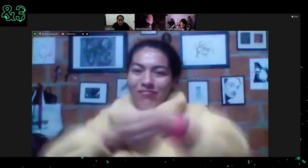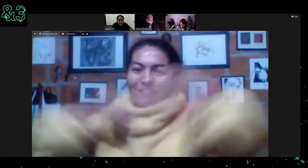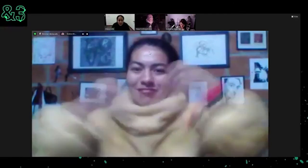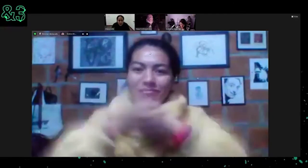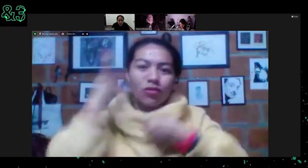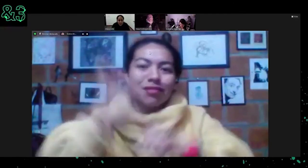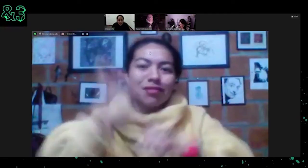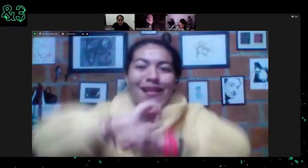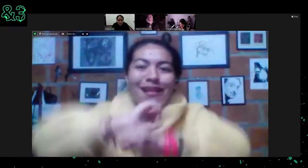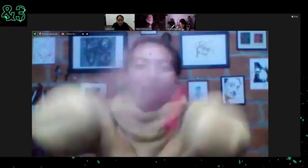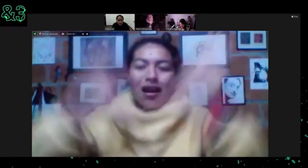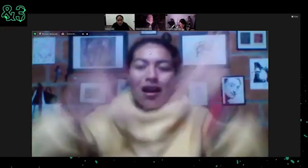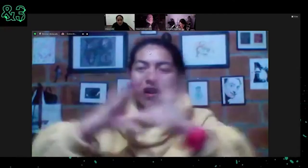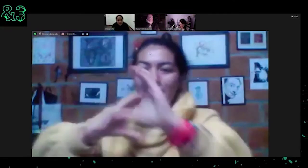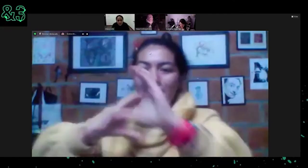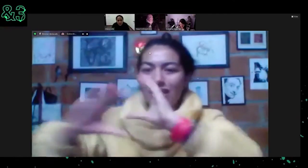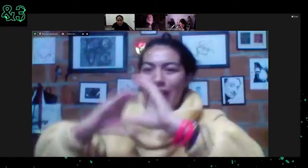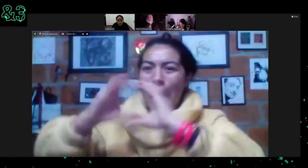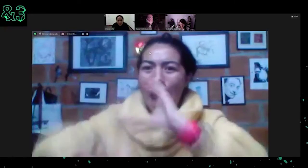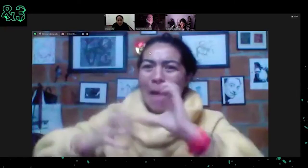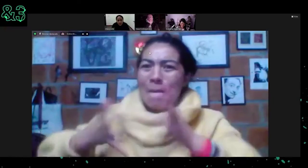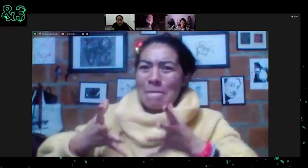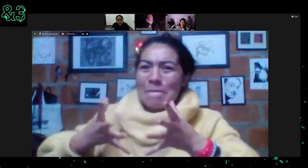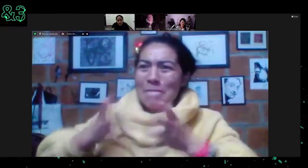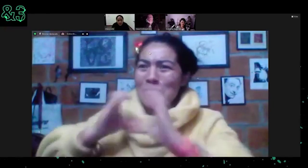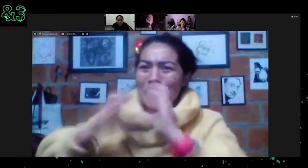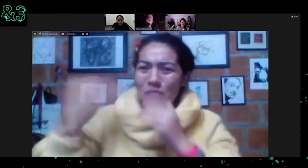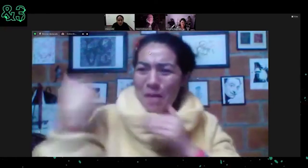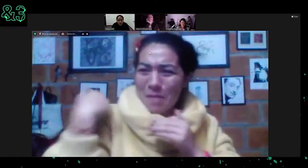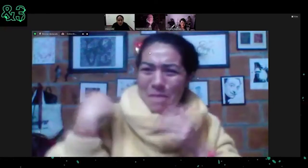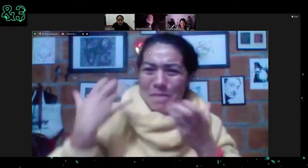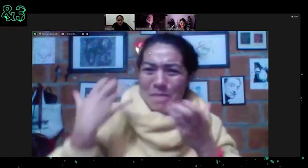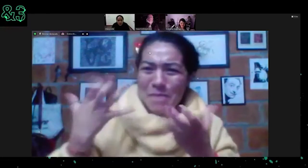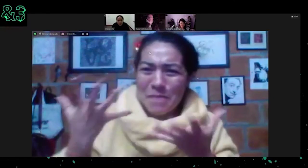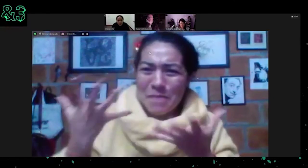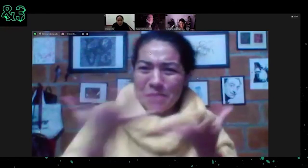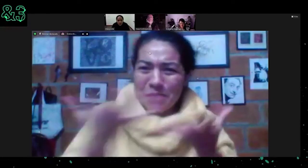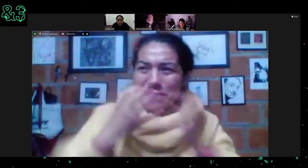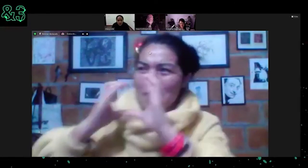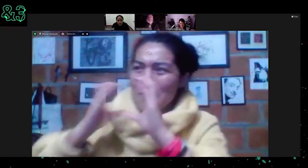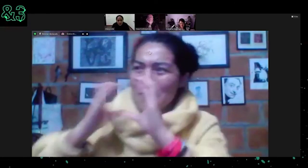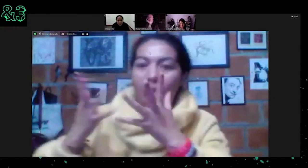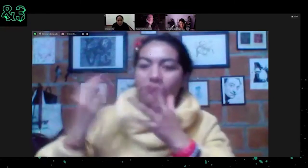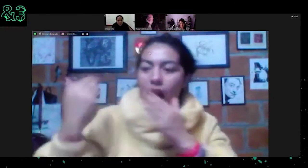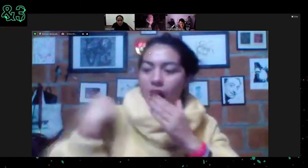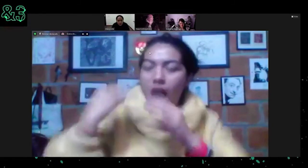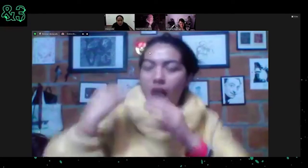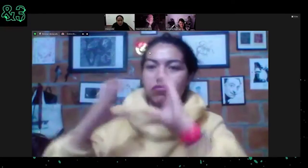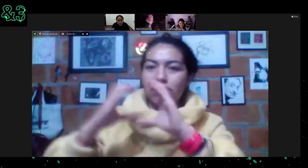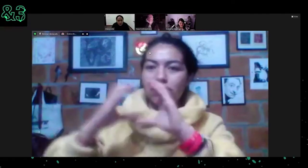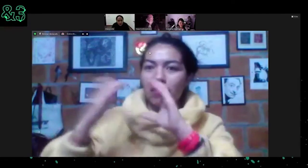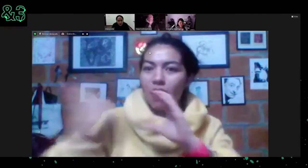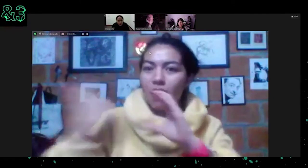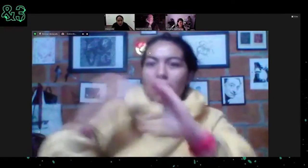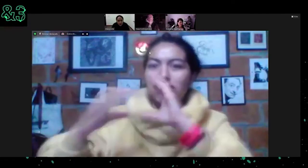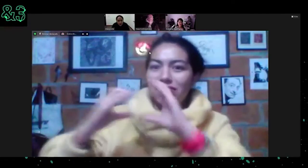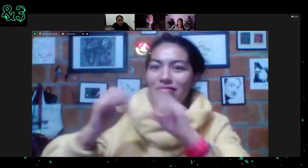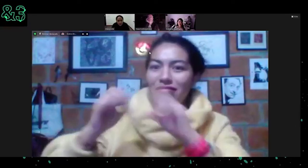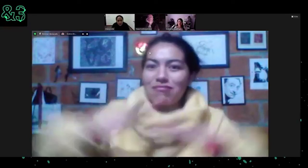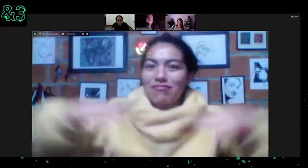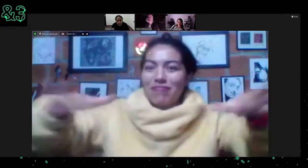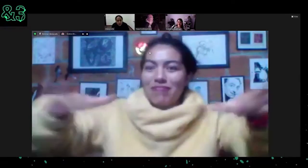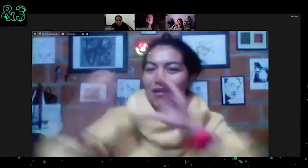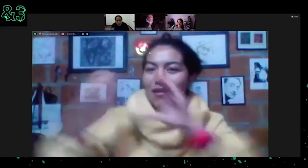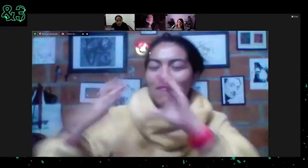se va generando desde las artes, en los que no se debe caer como la comunicación, sino que